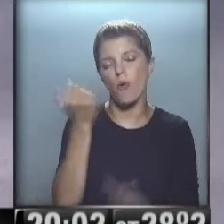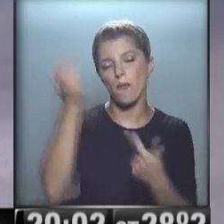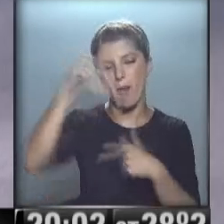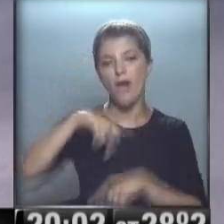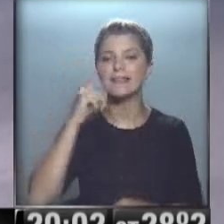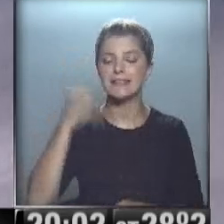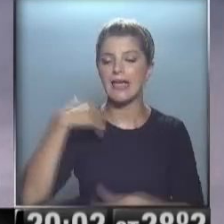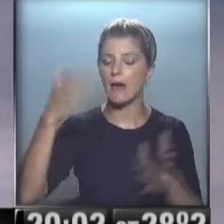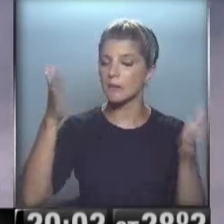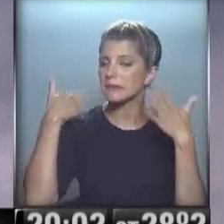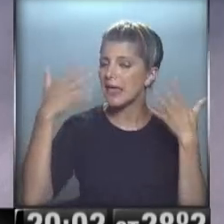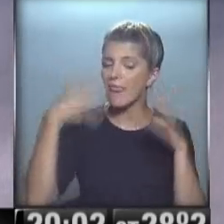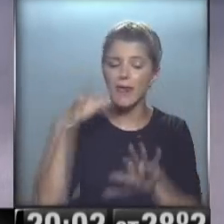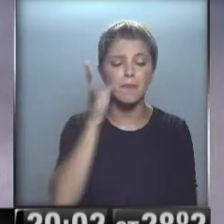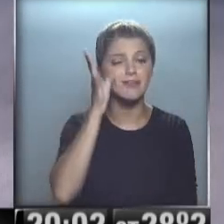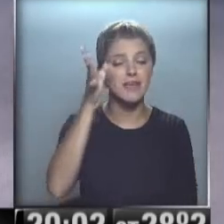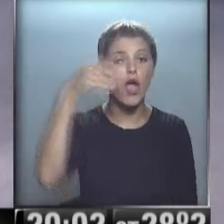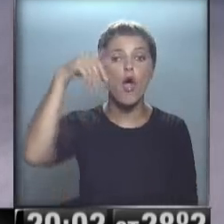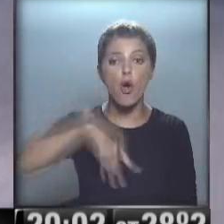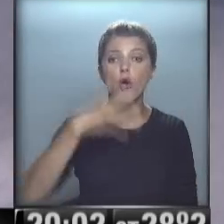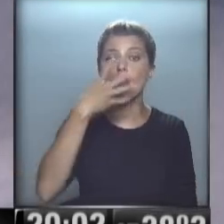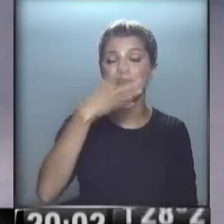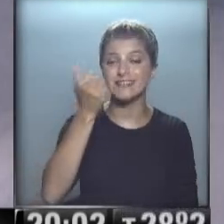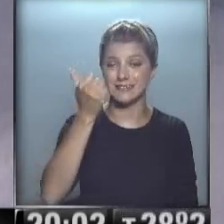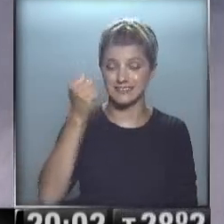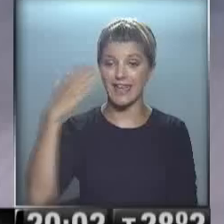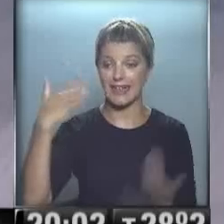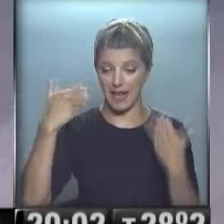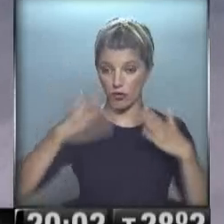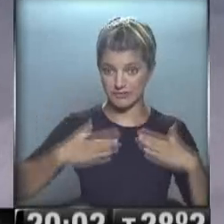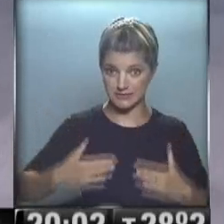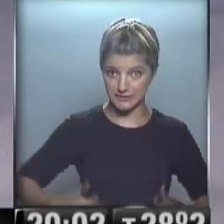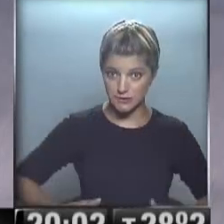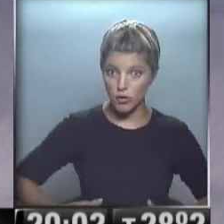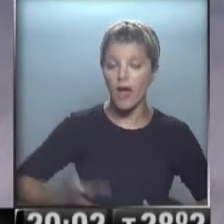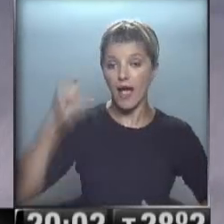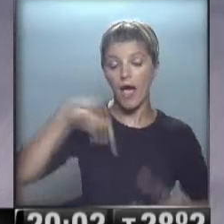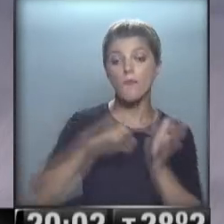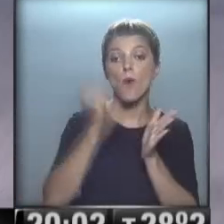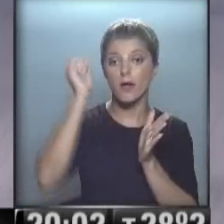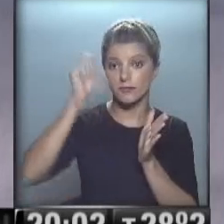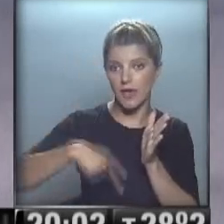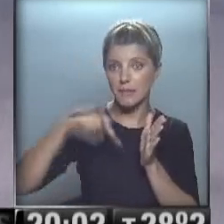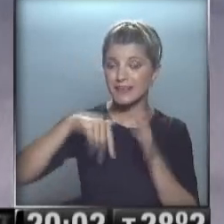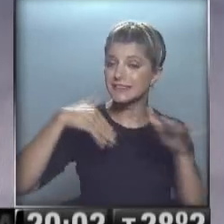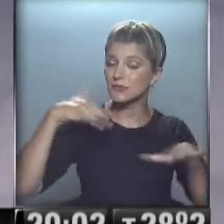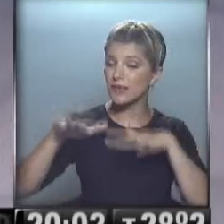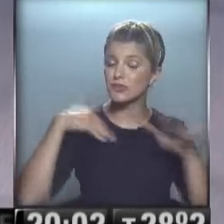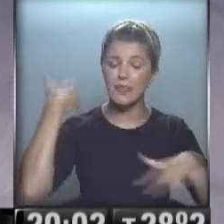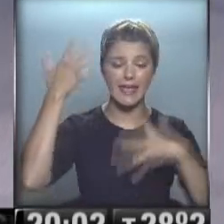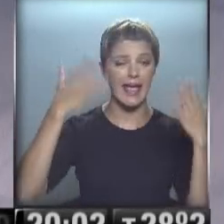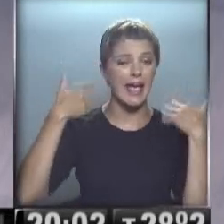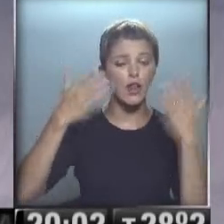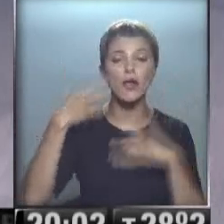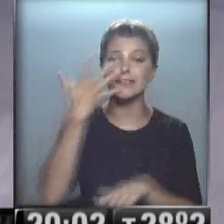otra vez agobiante 46 gr llegó la sensación térmica en la ciudad de Buenos Aires para esta ola de calor que está afectando a